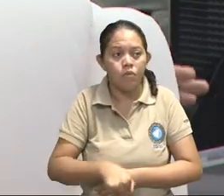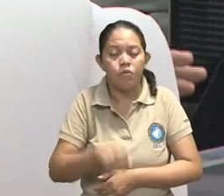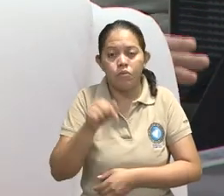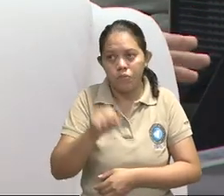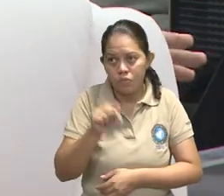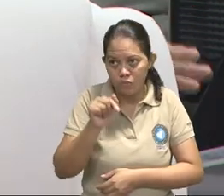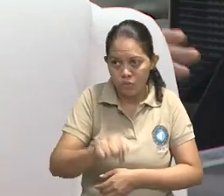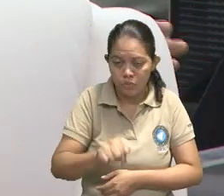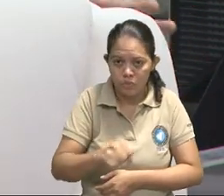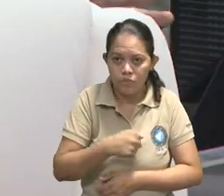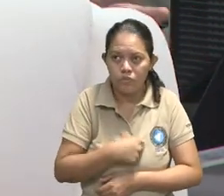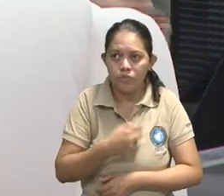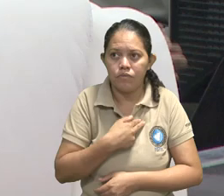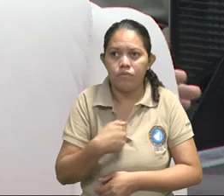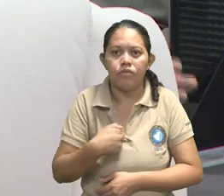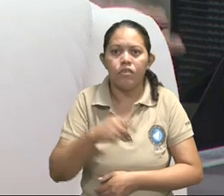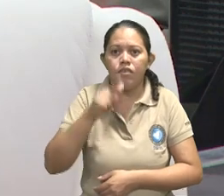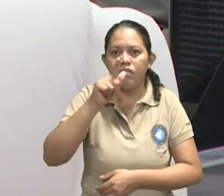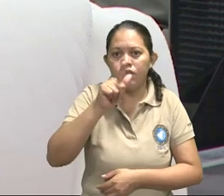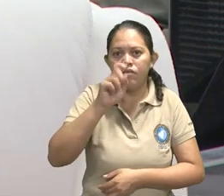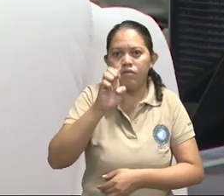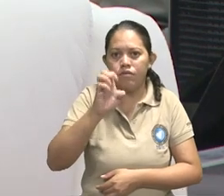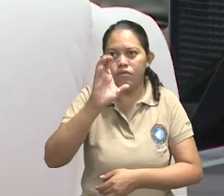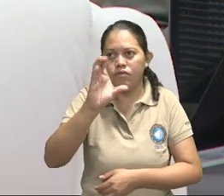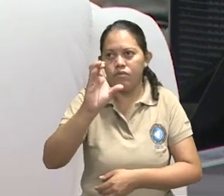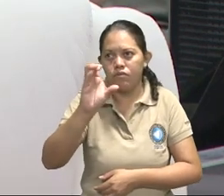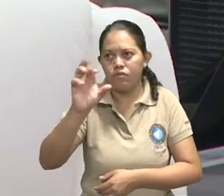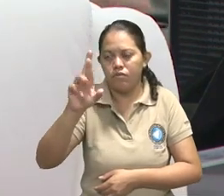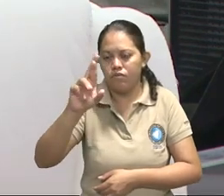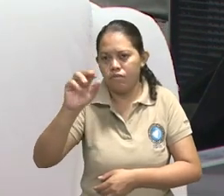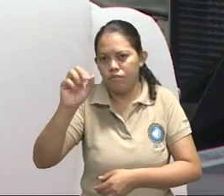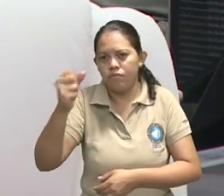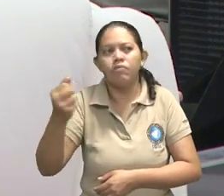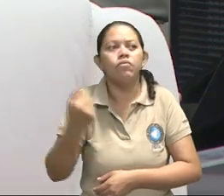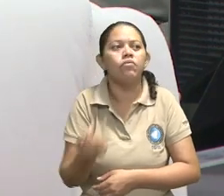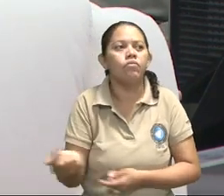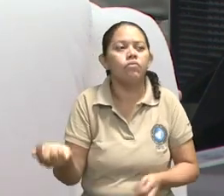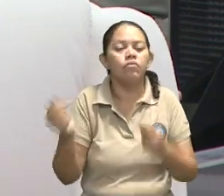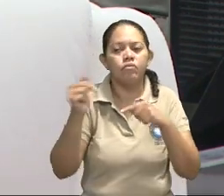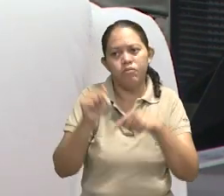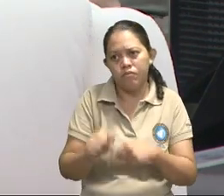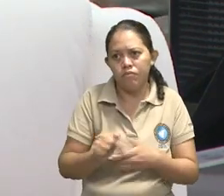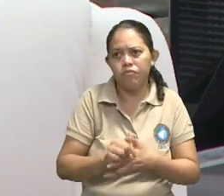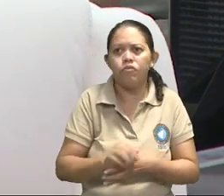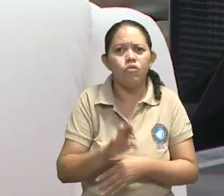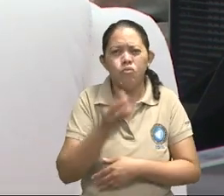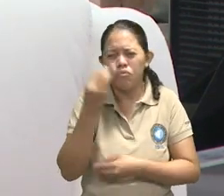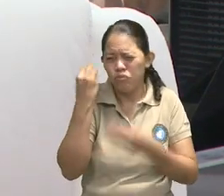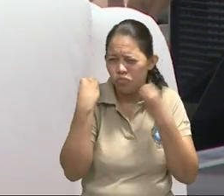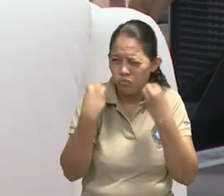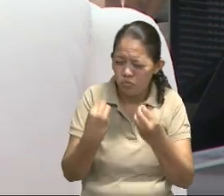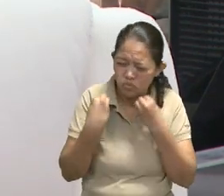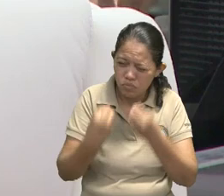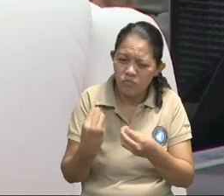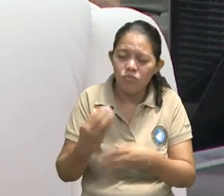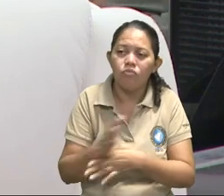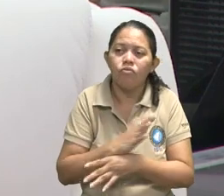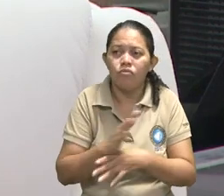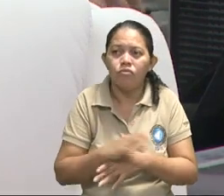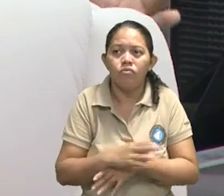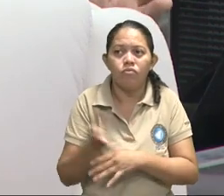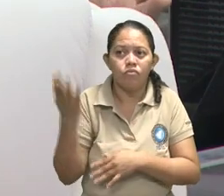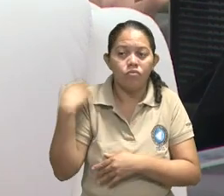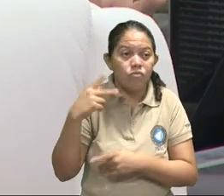hoy es Telcor. Por lo tanto, muchas de las disposiciones que